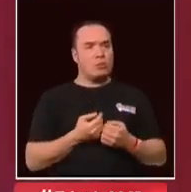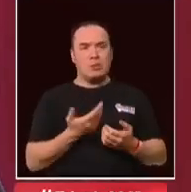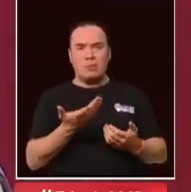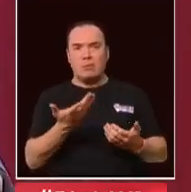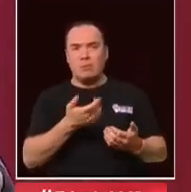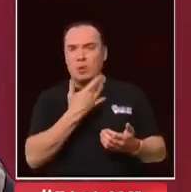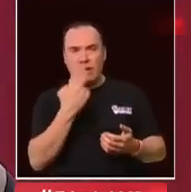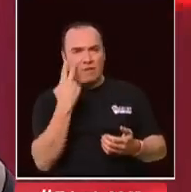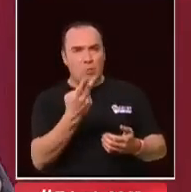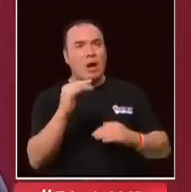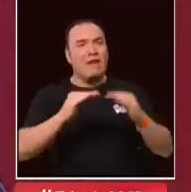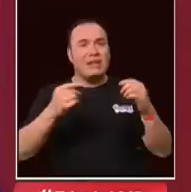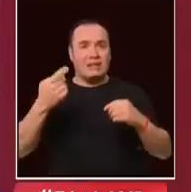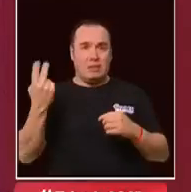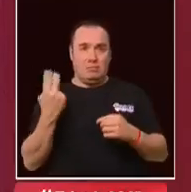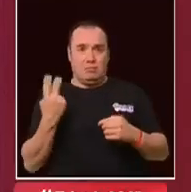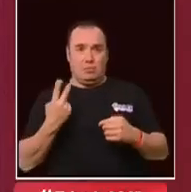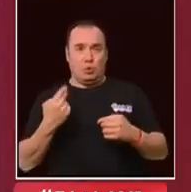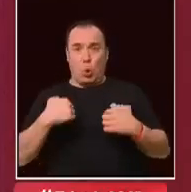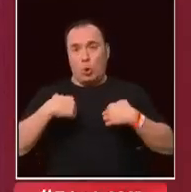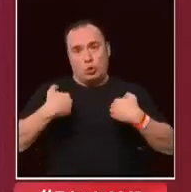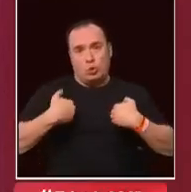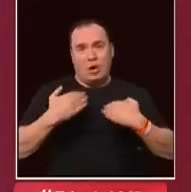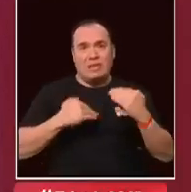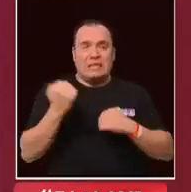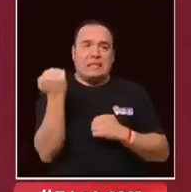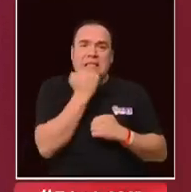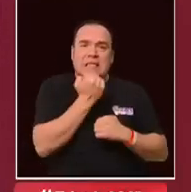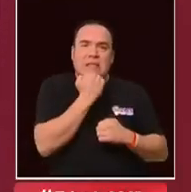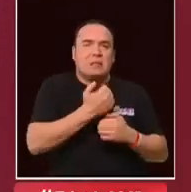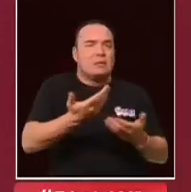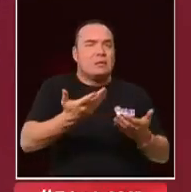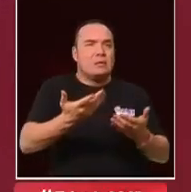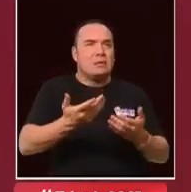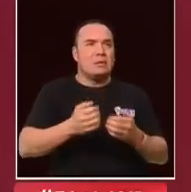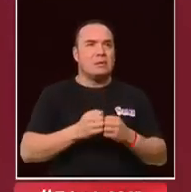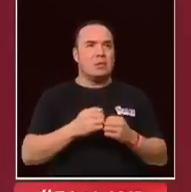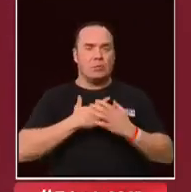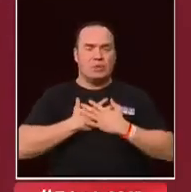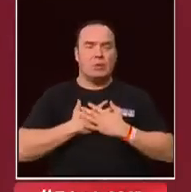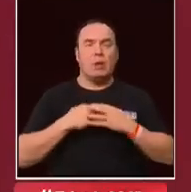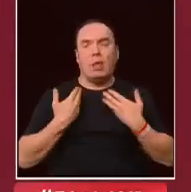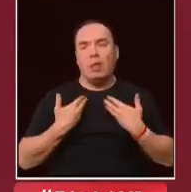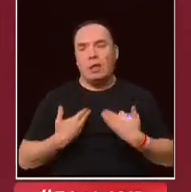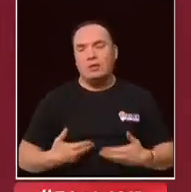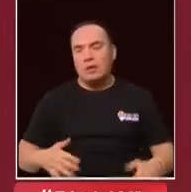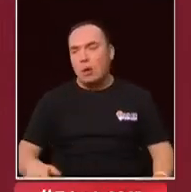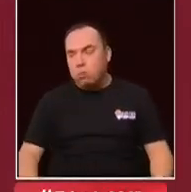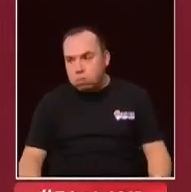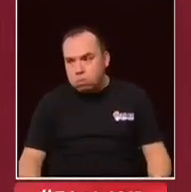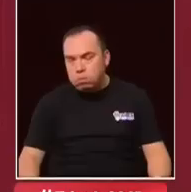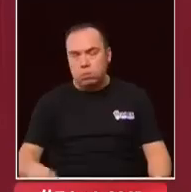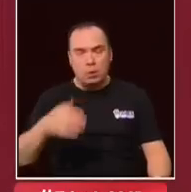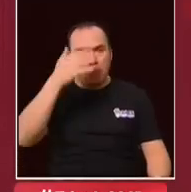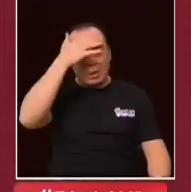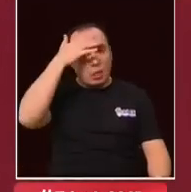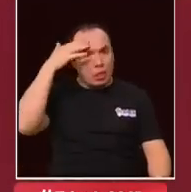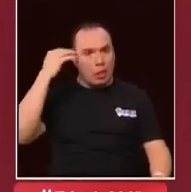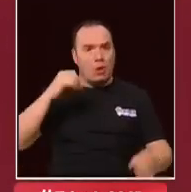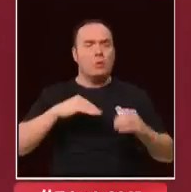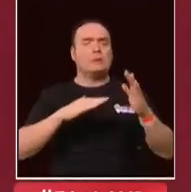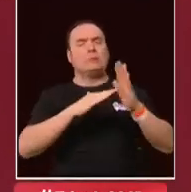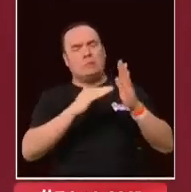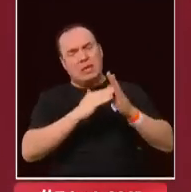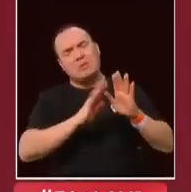ella... Porque a veces uno igual, no sé, comete el error de sentirse cansado a veces o de parar muchas